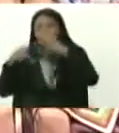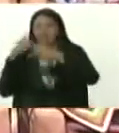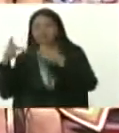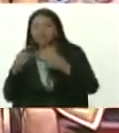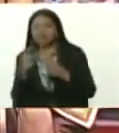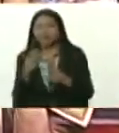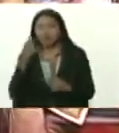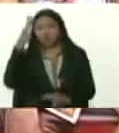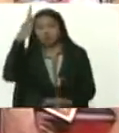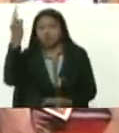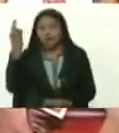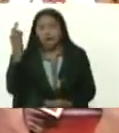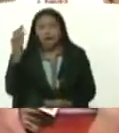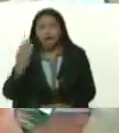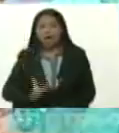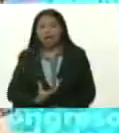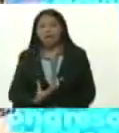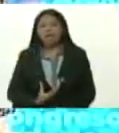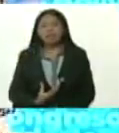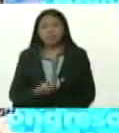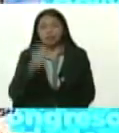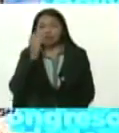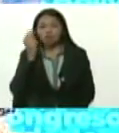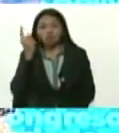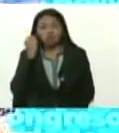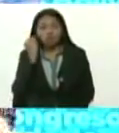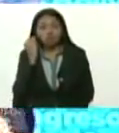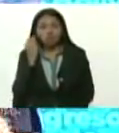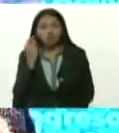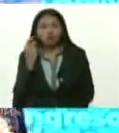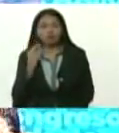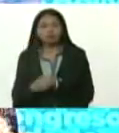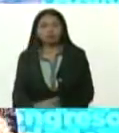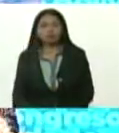concejales, alcaldesas, alcaldes.